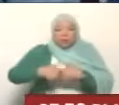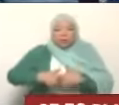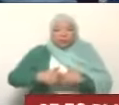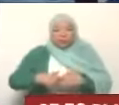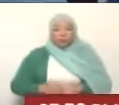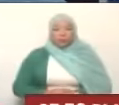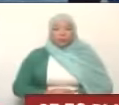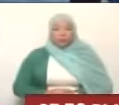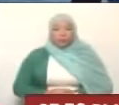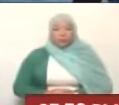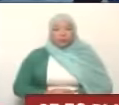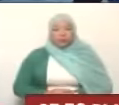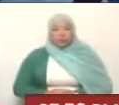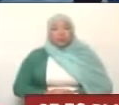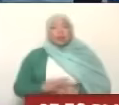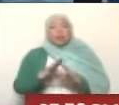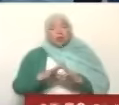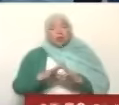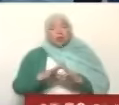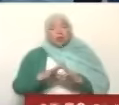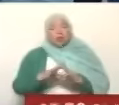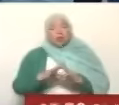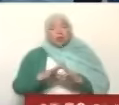eso culminamos las informaciones.